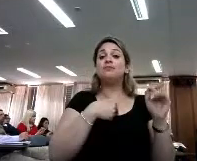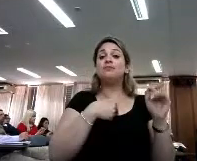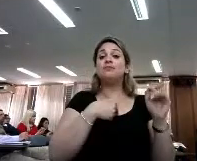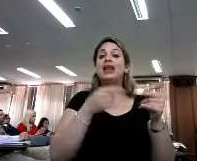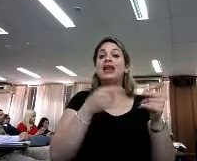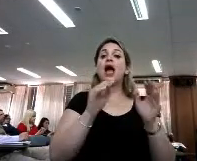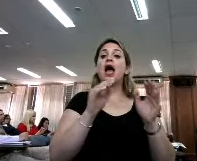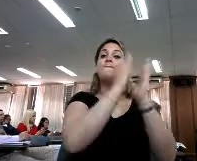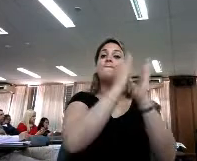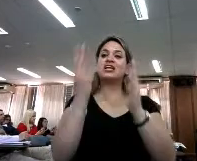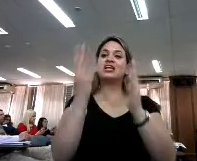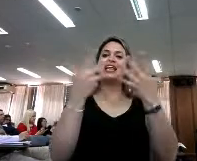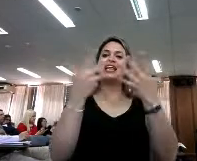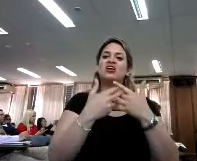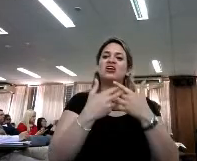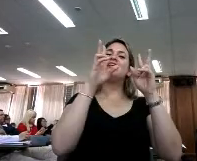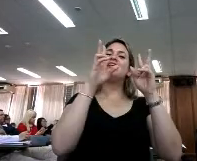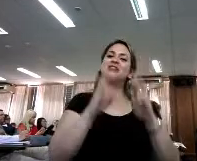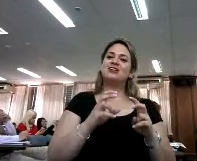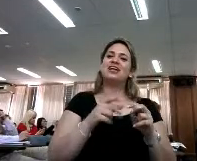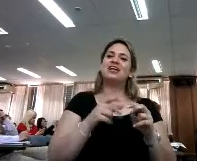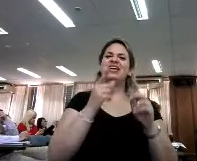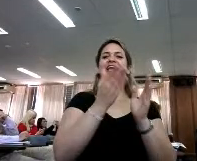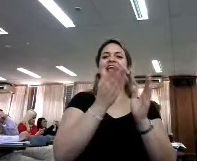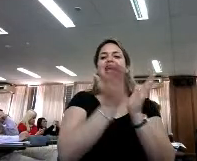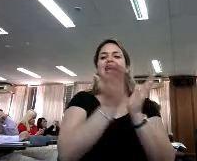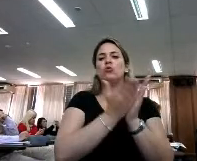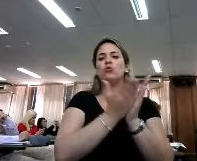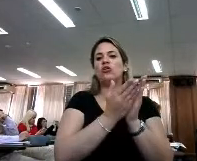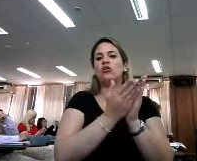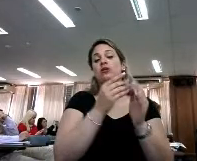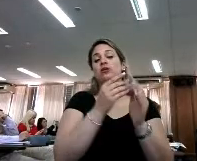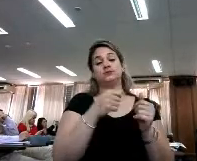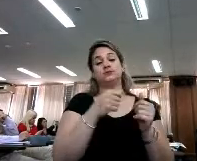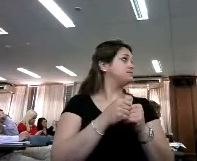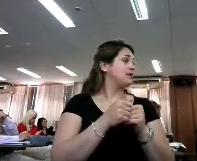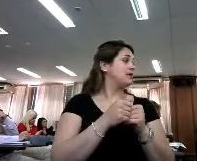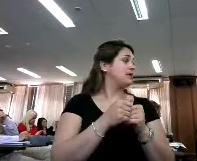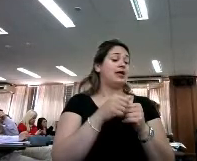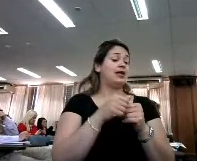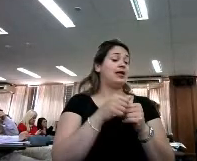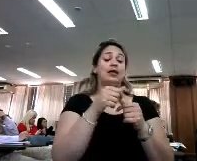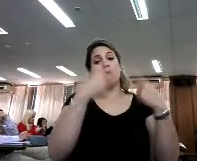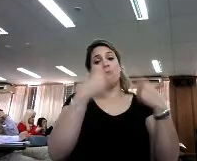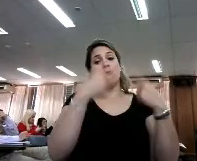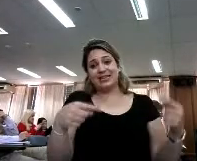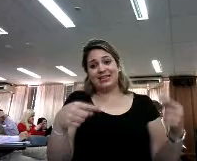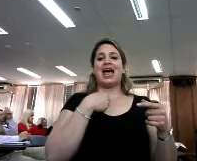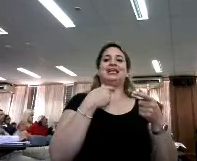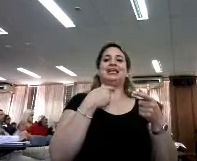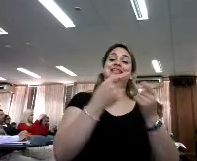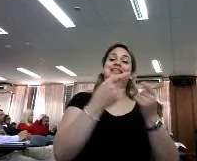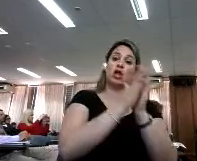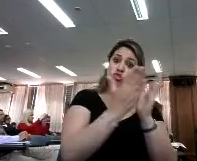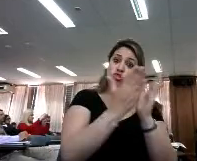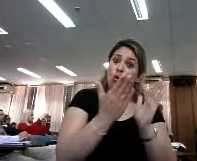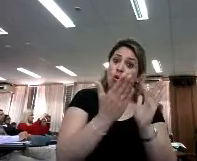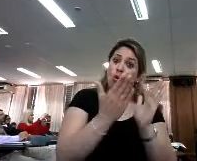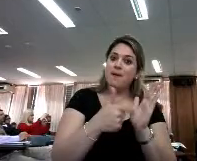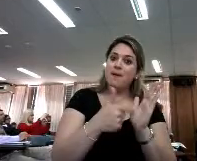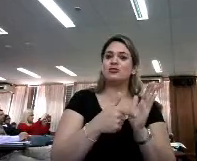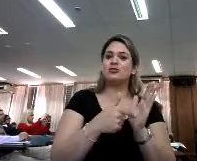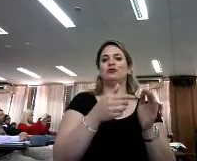están asociadas a la investigación y al estudio personal, a la preservación y a la sustitución de materiales, al suministro de documentos y al préstamo